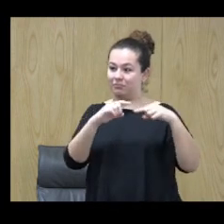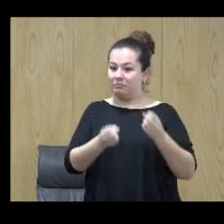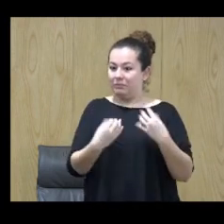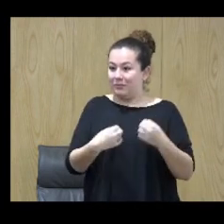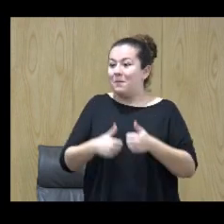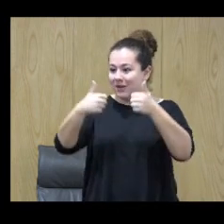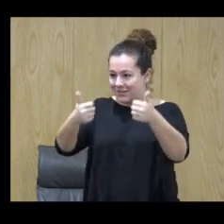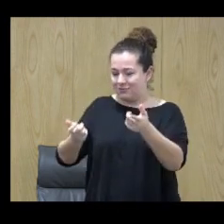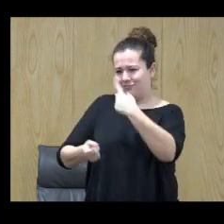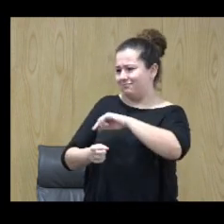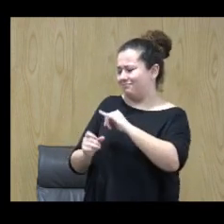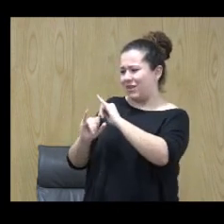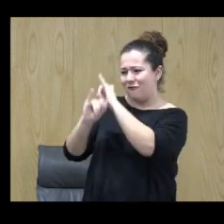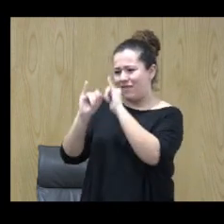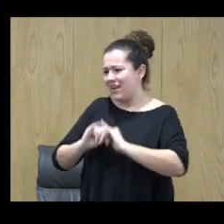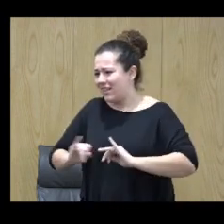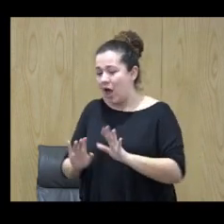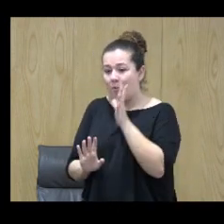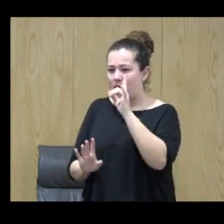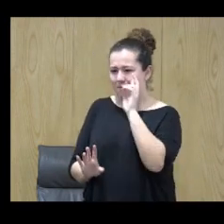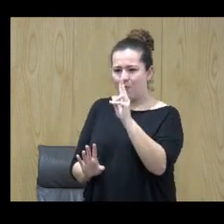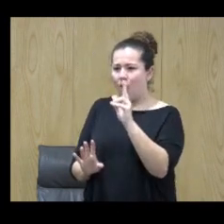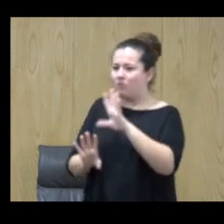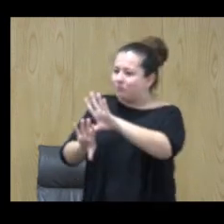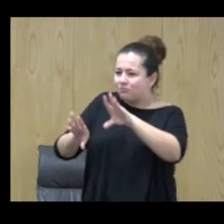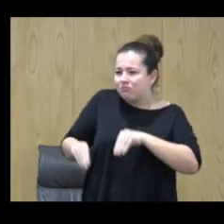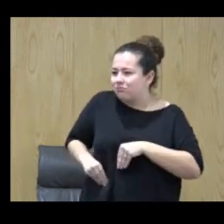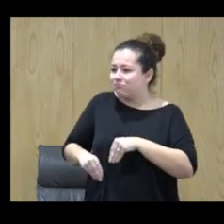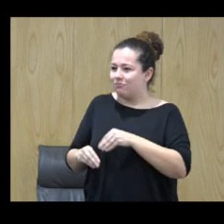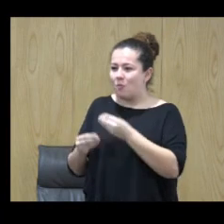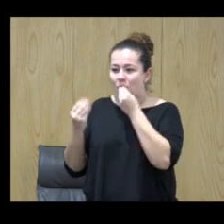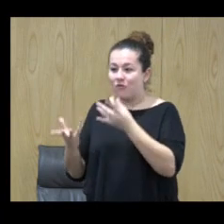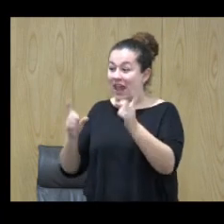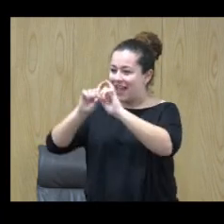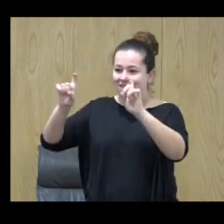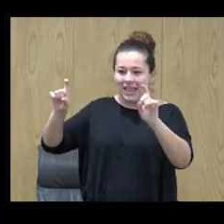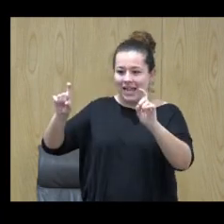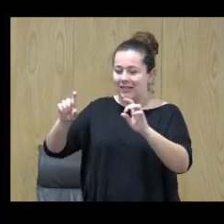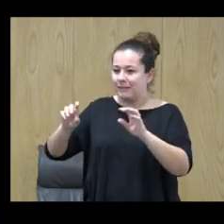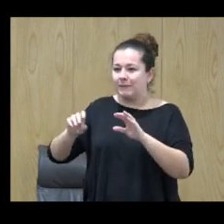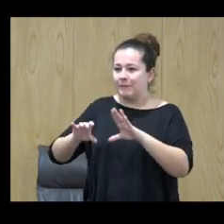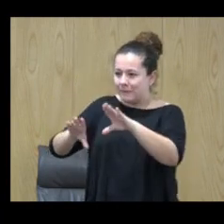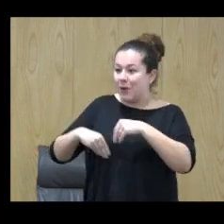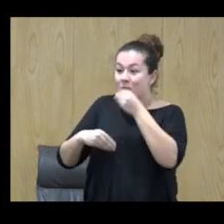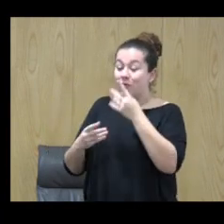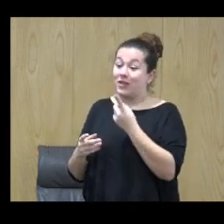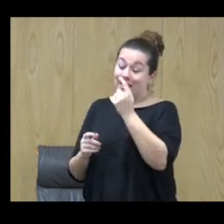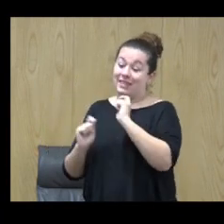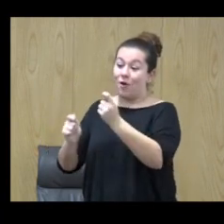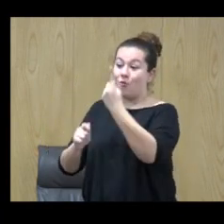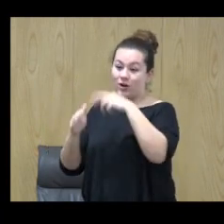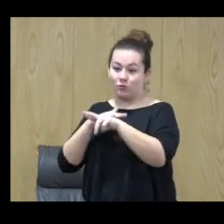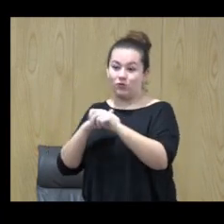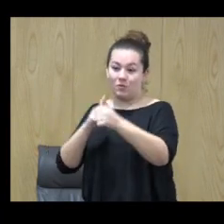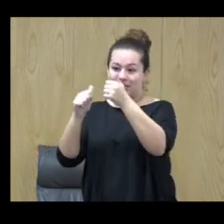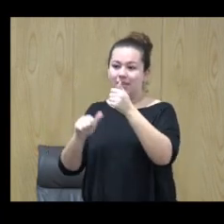vemos que está teniendo muy buena acogida por las entidades y estamos dando un recurso más. También por hacer la lectura, bueno, y una